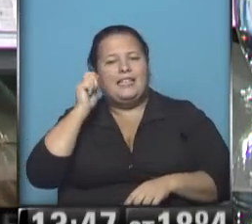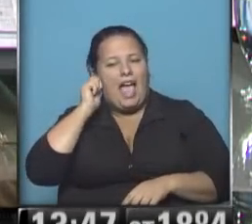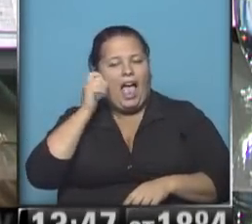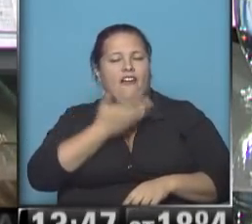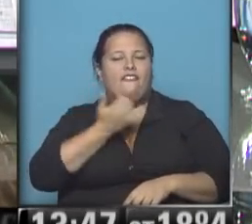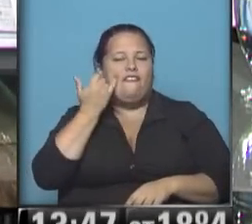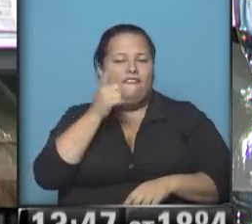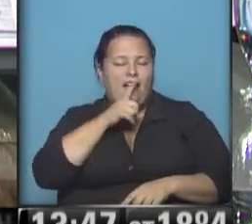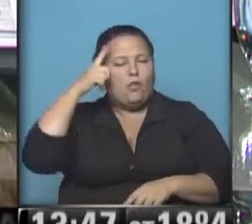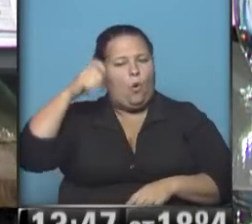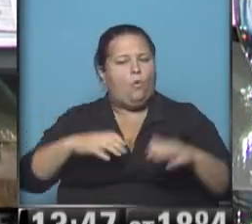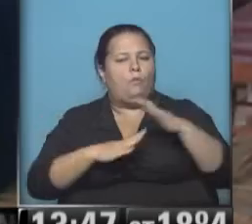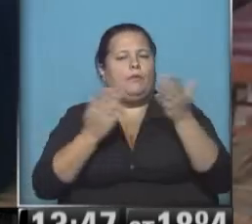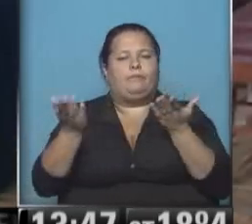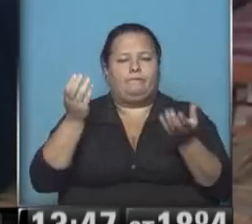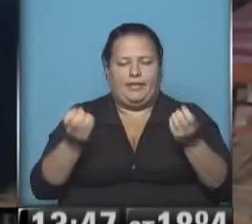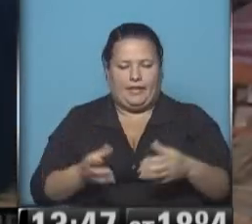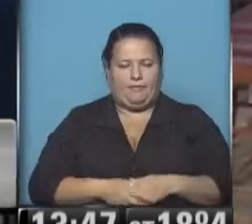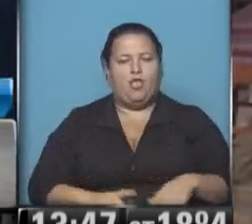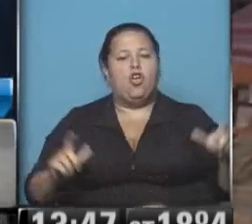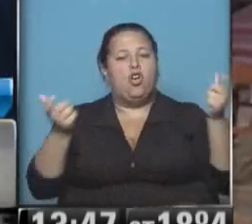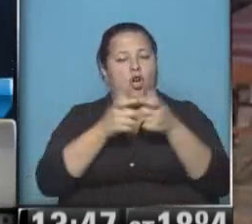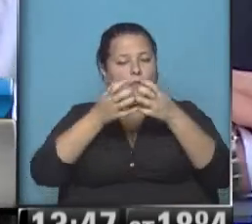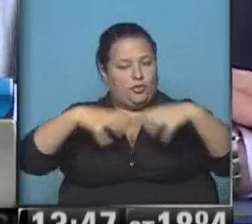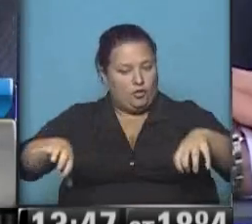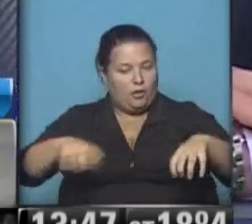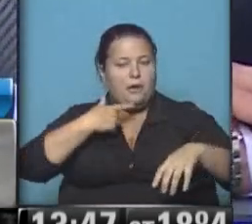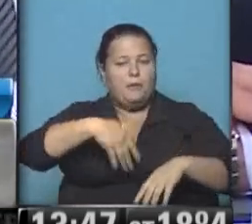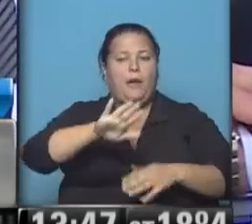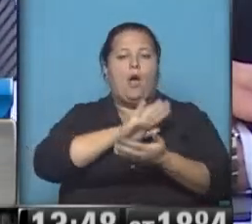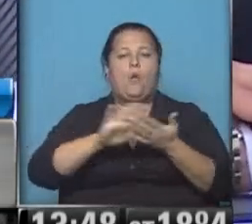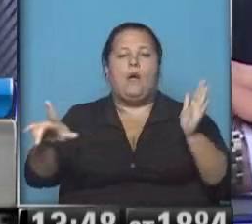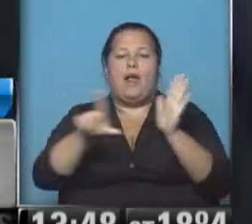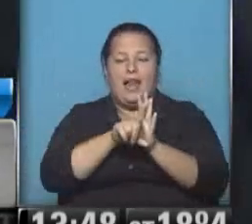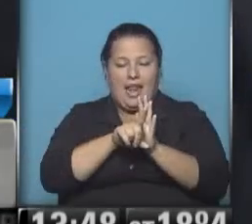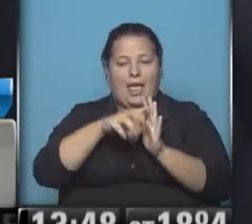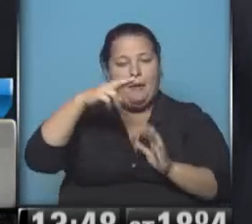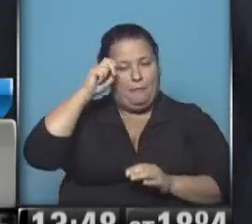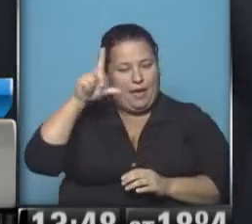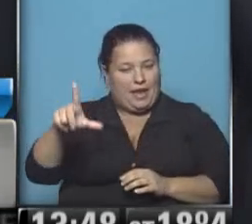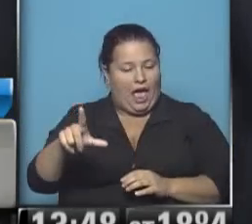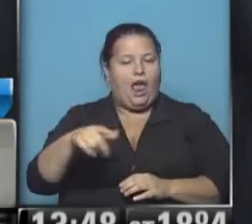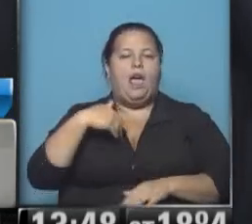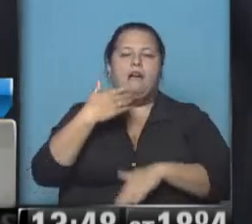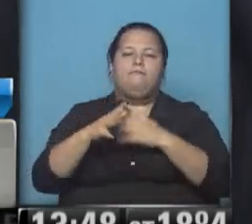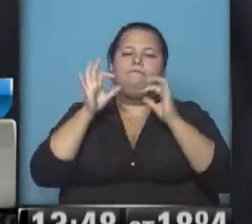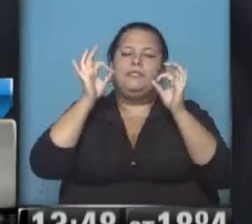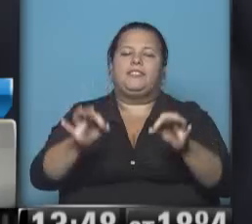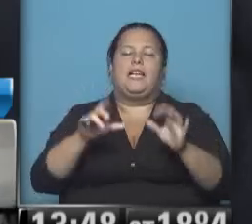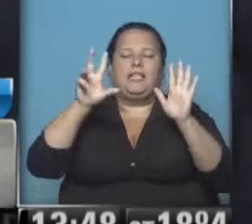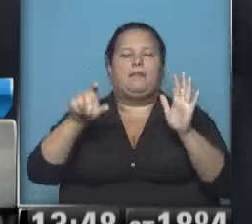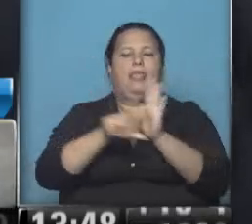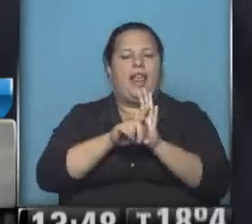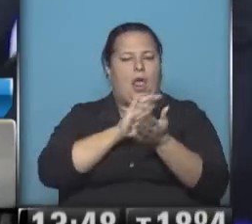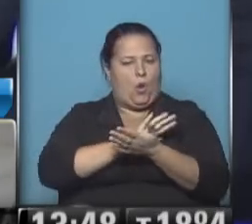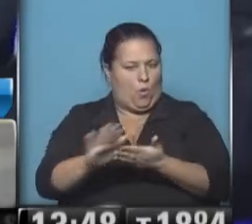de Fight y la Corte Suprema de Justicia la comisión bicameral que implementará el nuevo código procesal penal avanzó en los alcances jurídicos de la